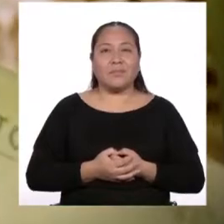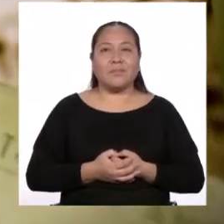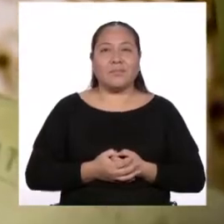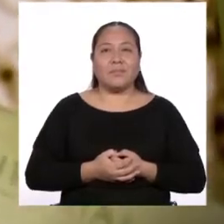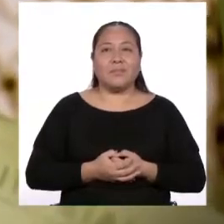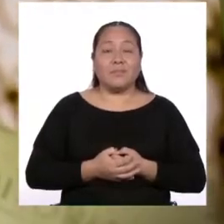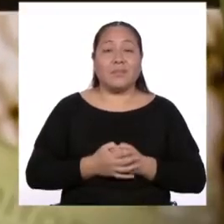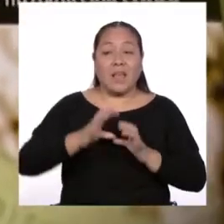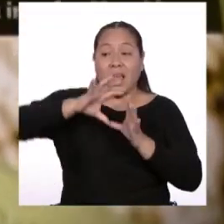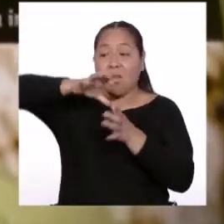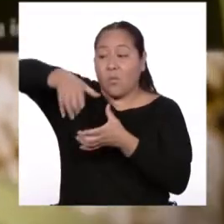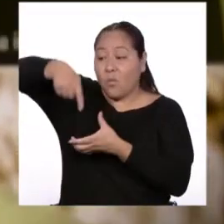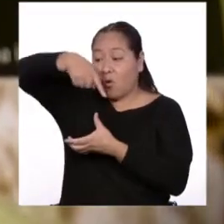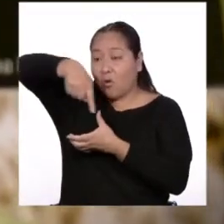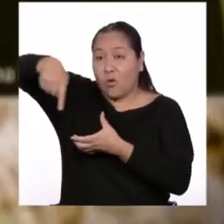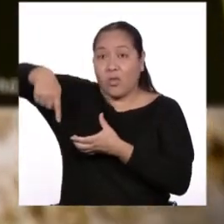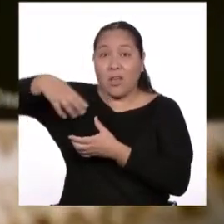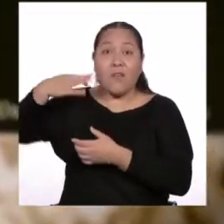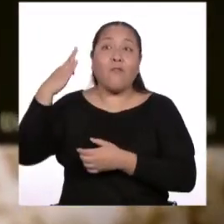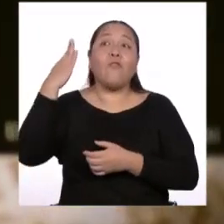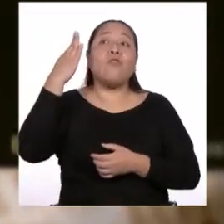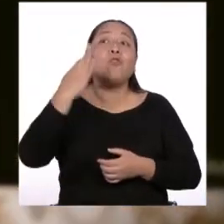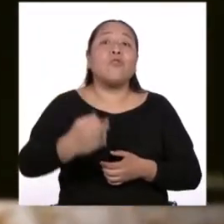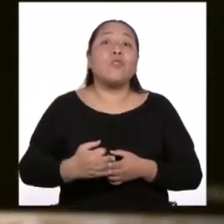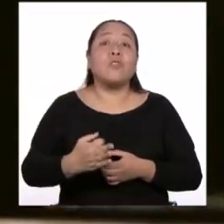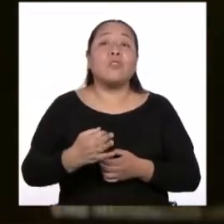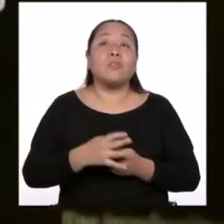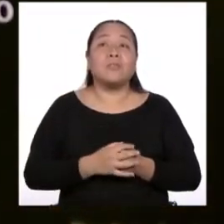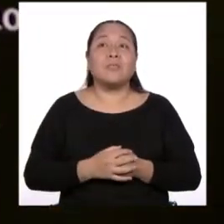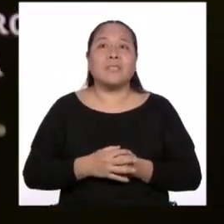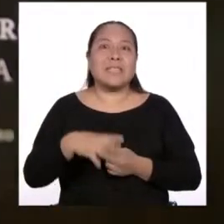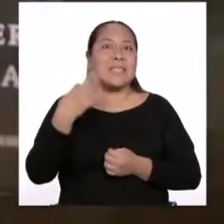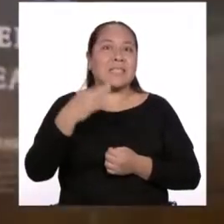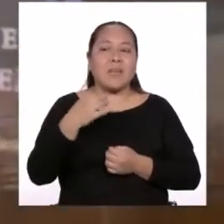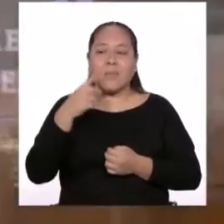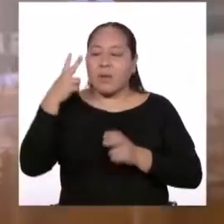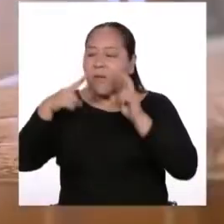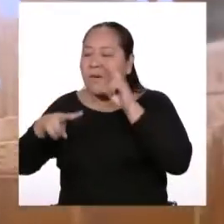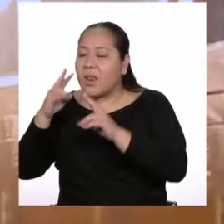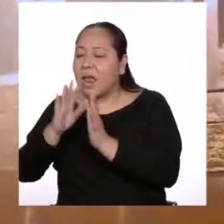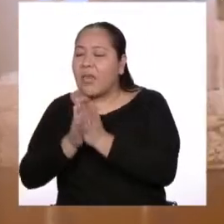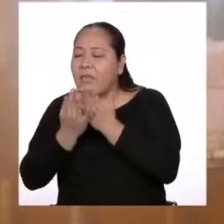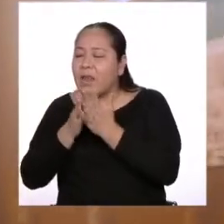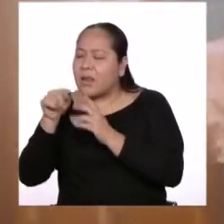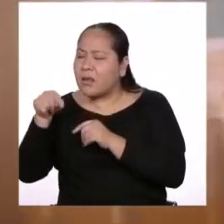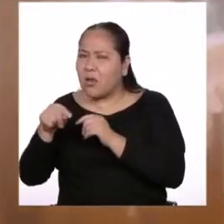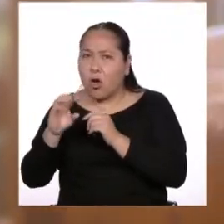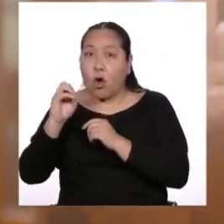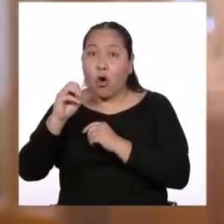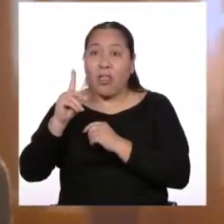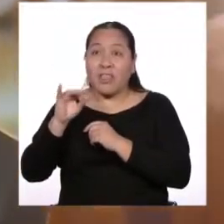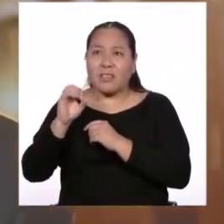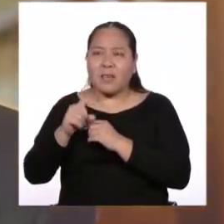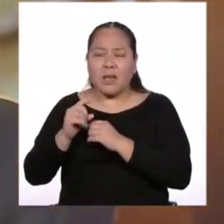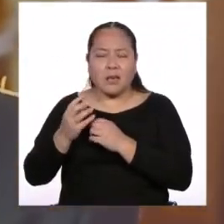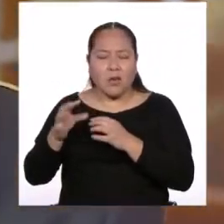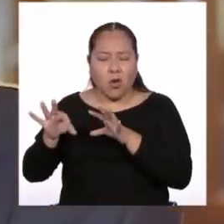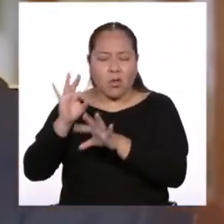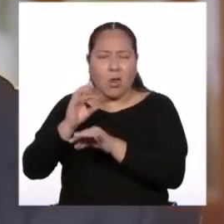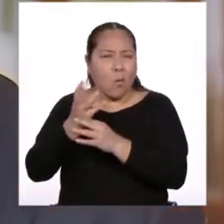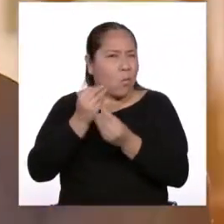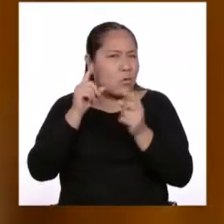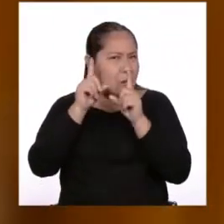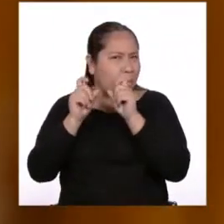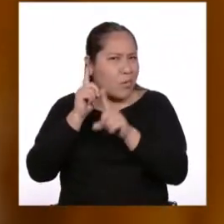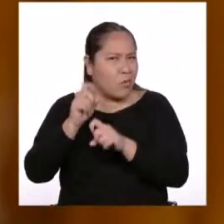El mundo del futuro seguirá encontrando en la Odisea muchas preguntas, por eso sigue siendo,